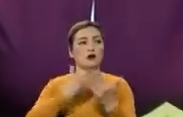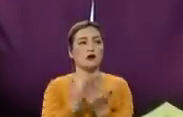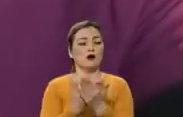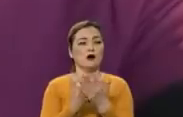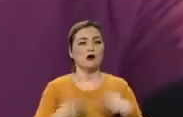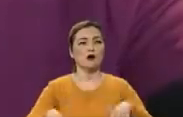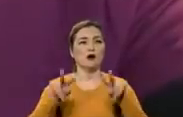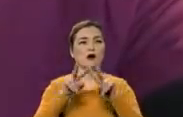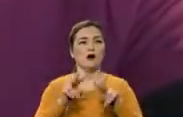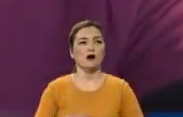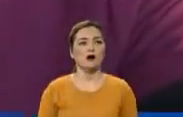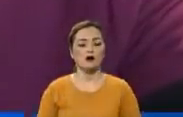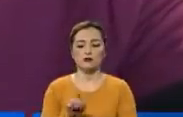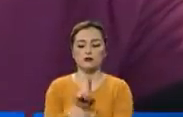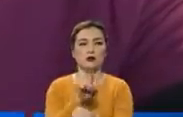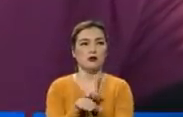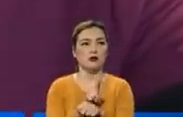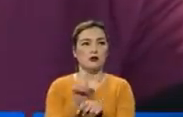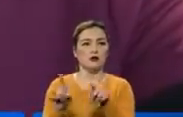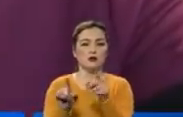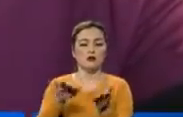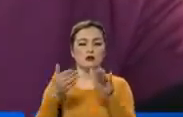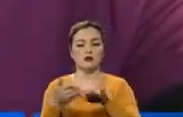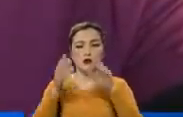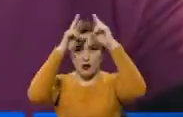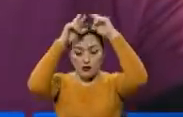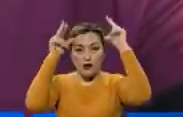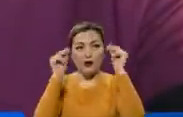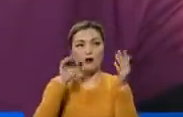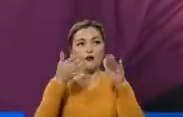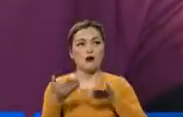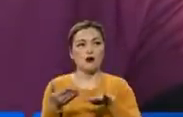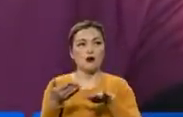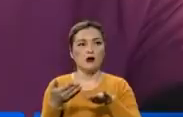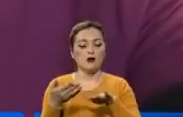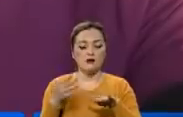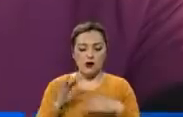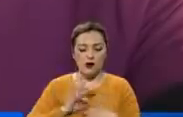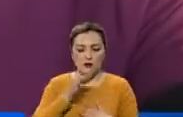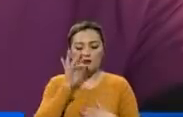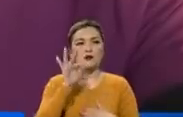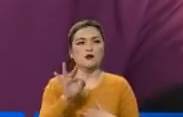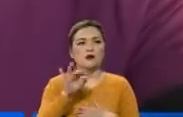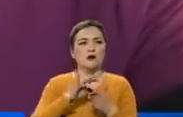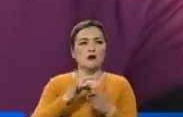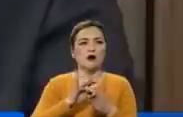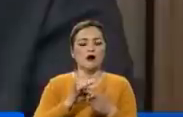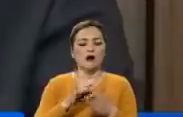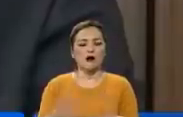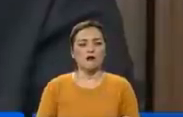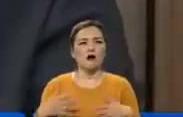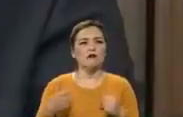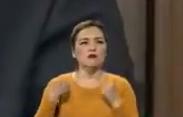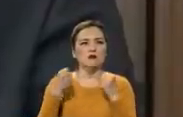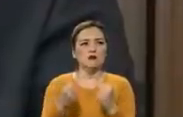estos valores. Muchos de nuestros médicos han fallecido, enfermeras han fallecido en esta prestación y es un riesgo excesivo.